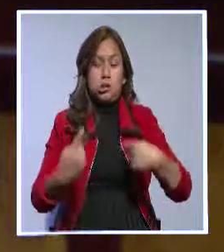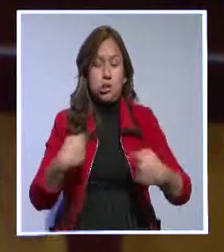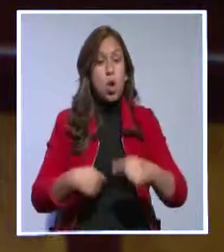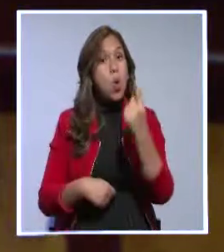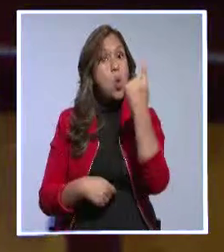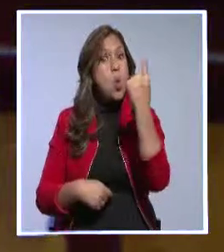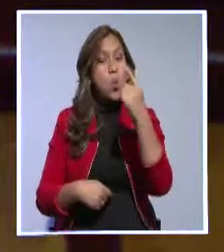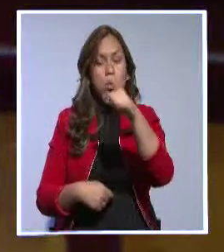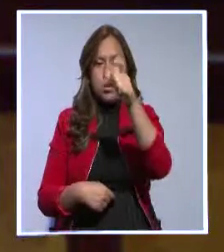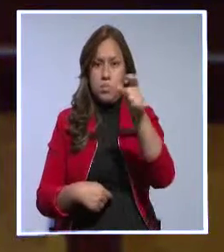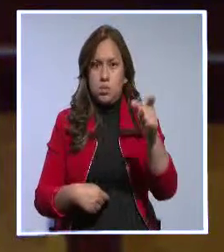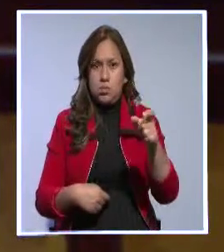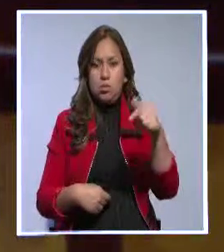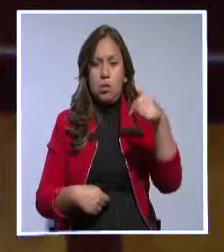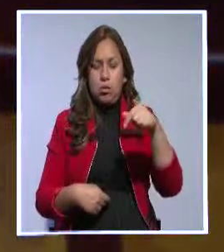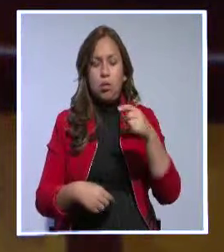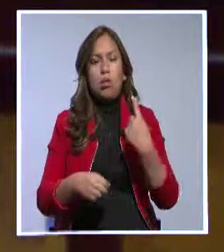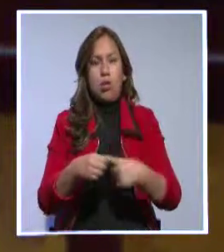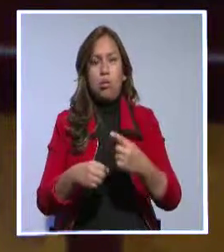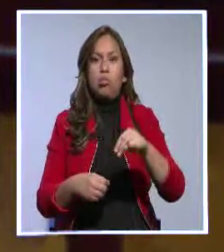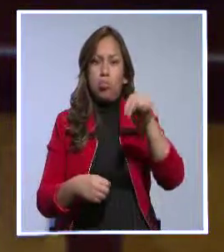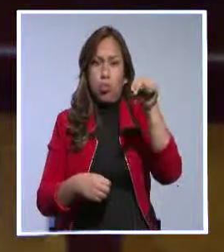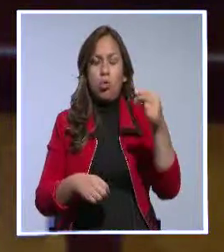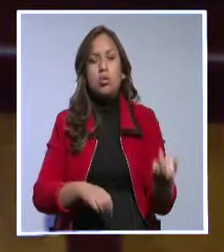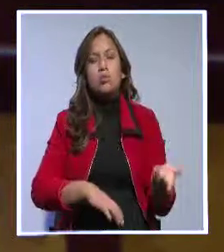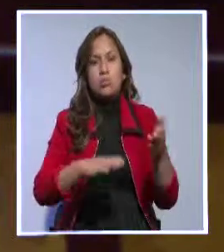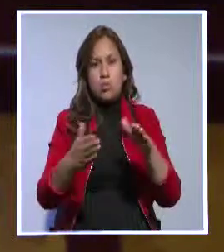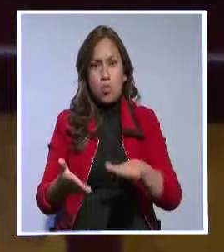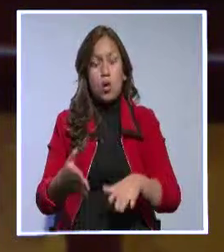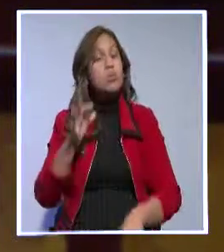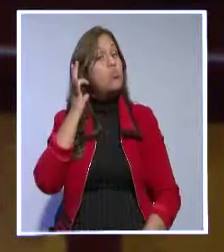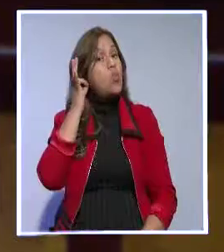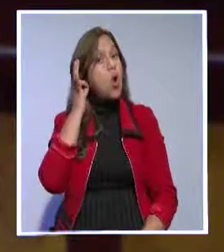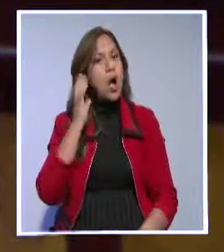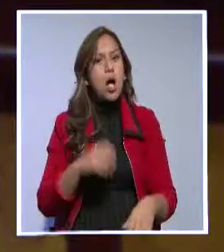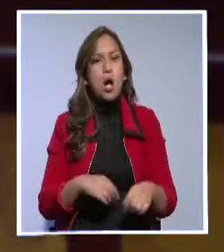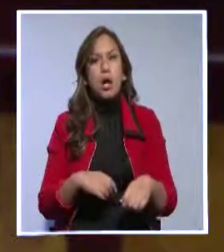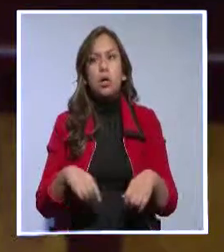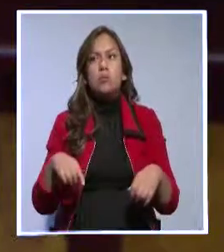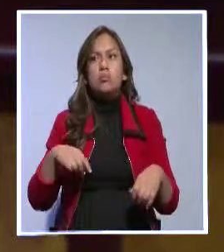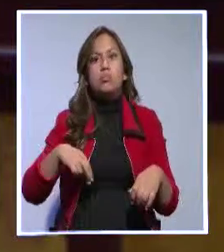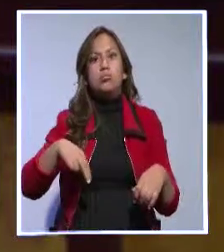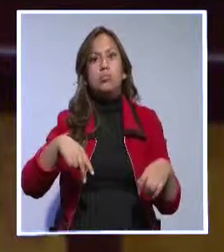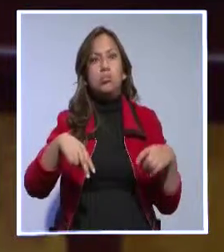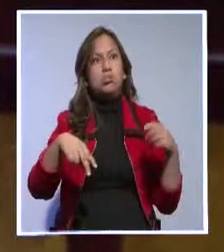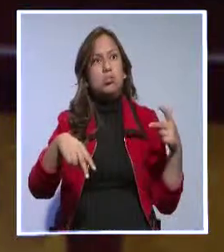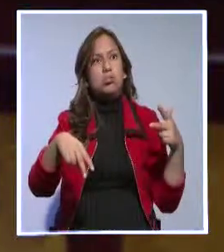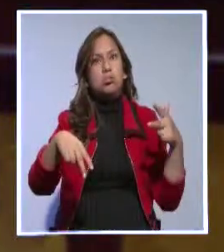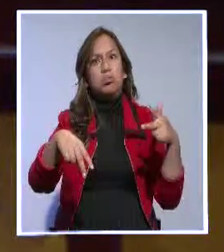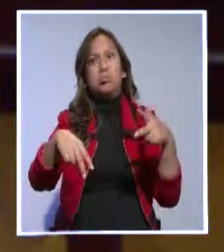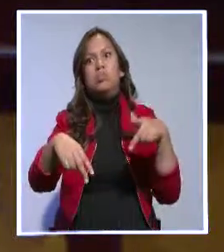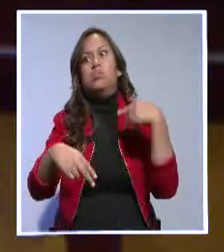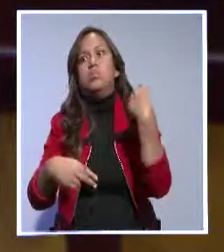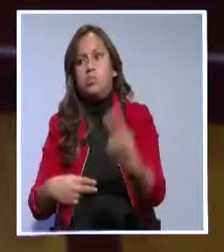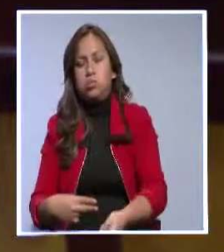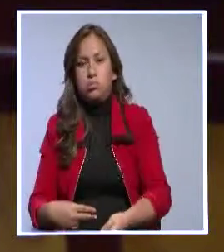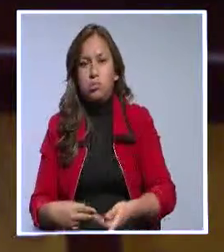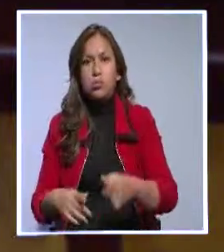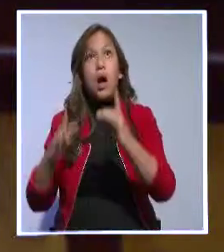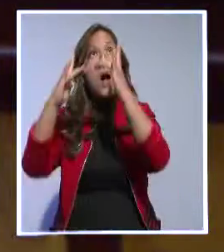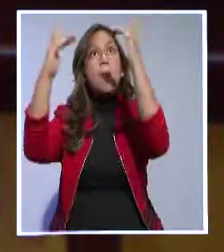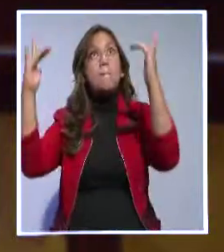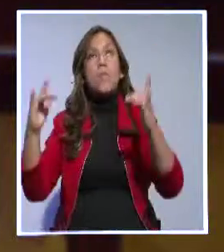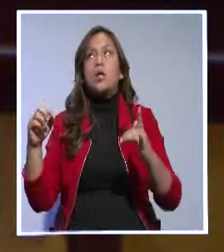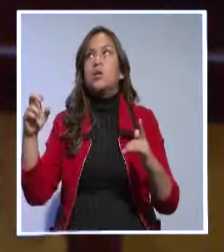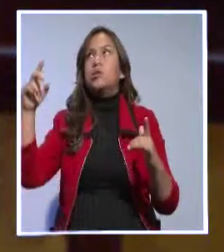al norte de la ciudad una mujer atropellada lastimosamente no utilizó el paso elevado viendo por ahí un